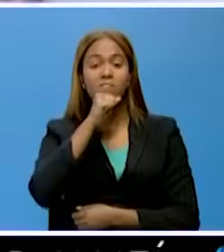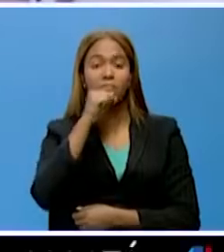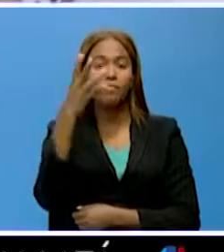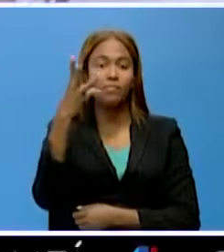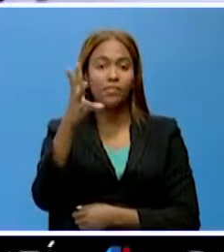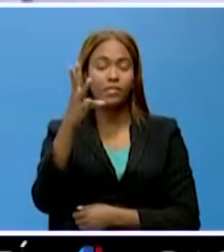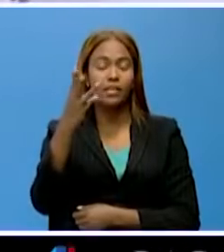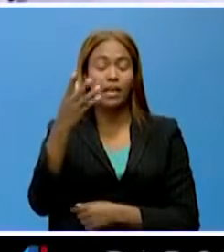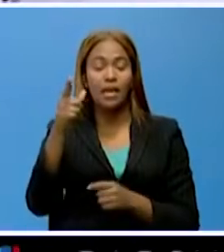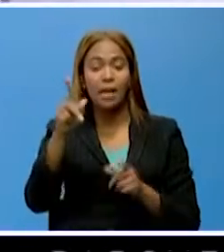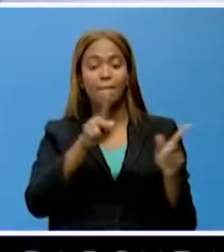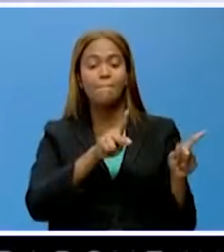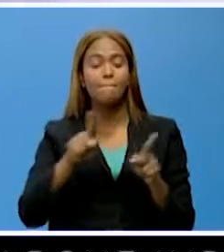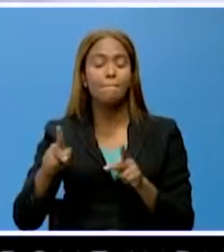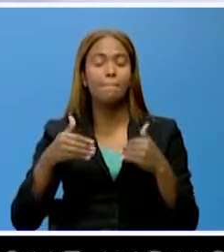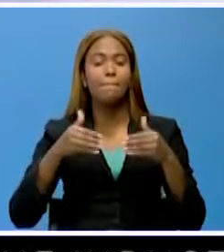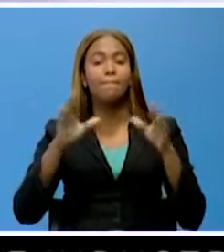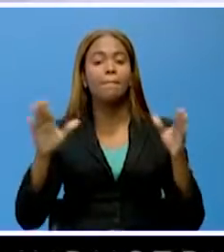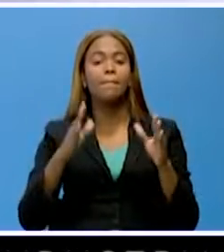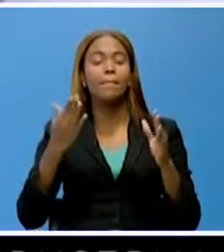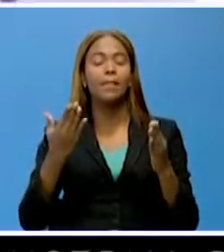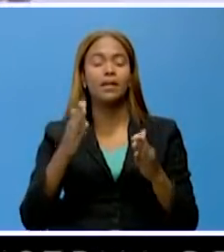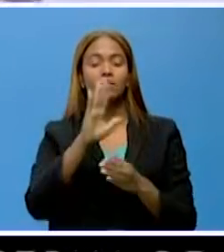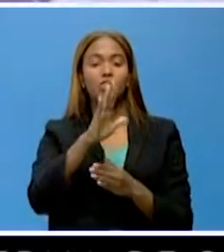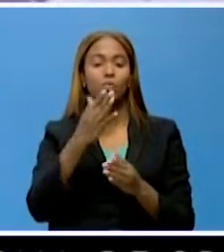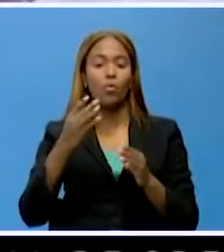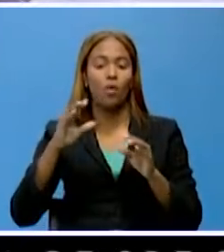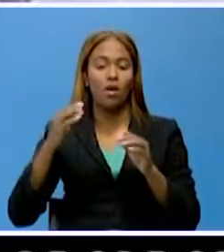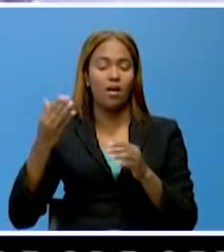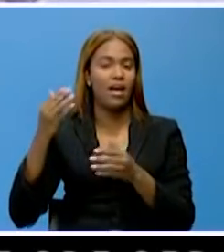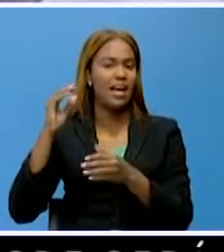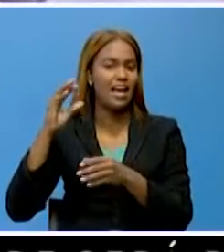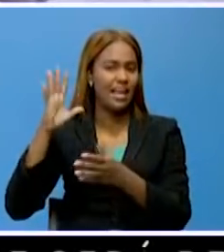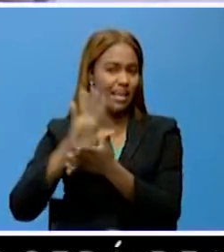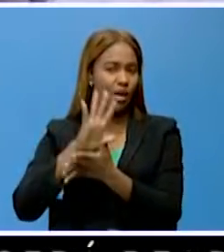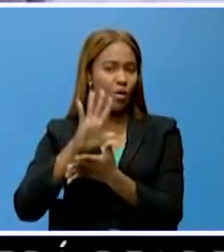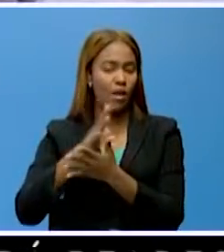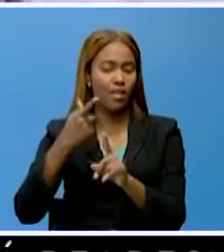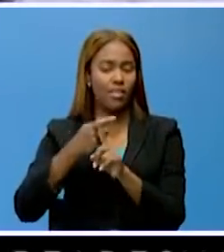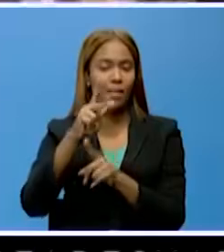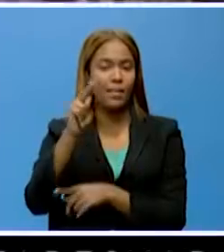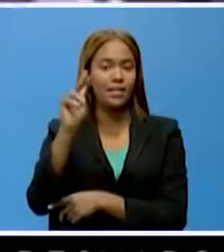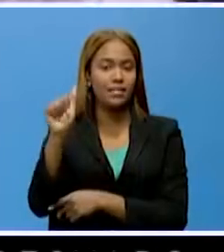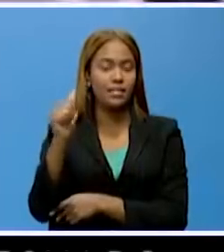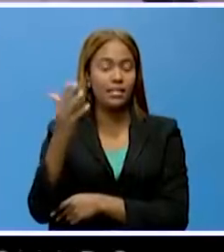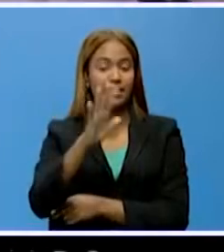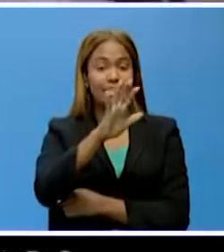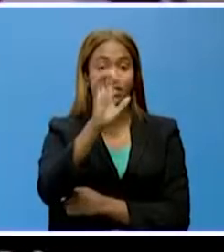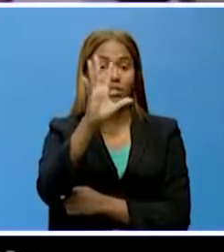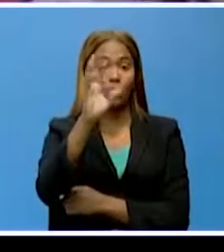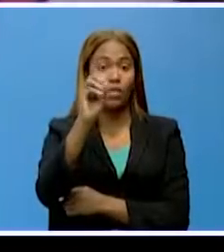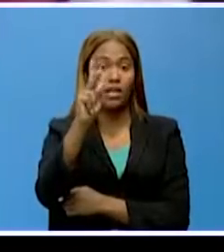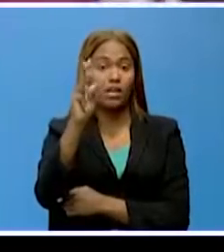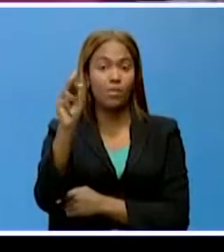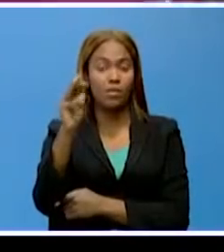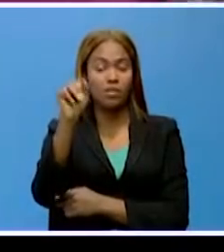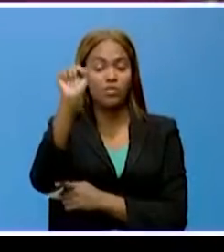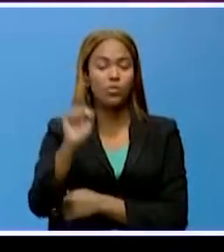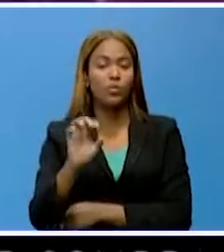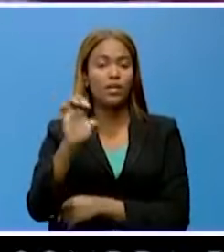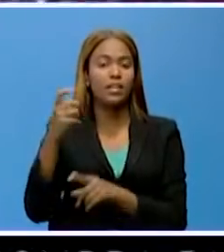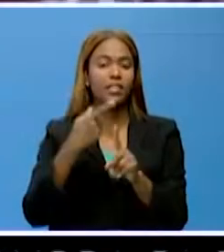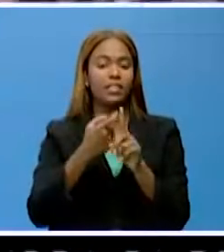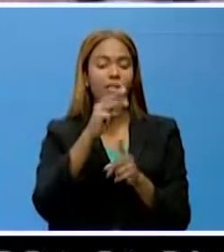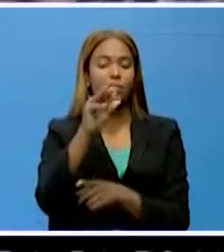años que planeaba efectuar un atentado en su colegio, en la ciudad de Penza, a unos 550 kilómetros al sureste de